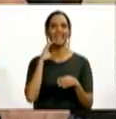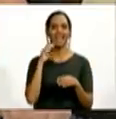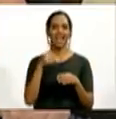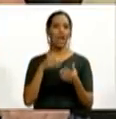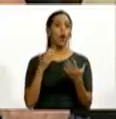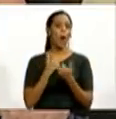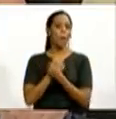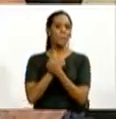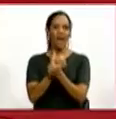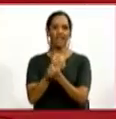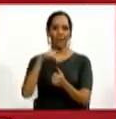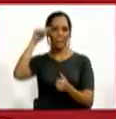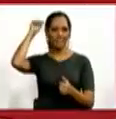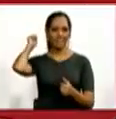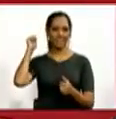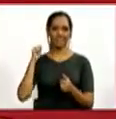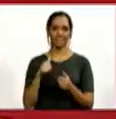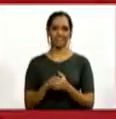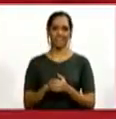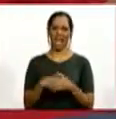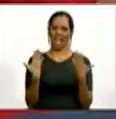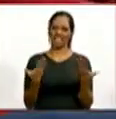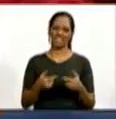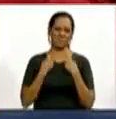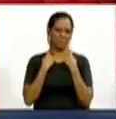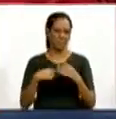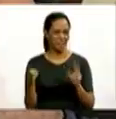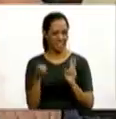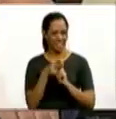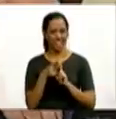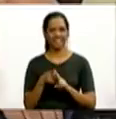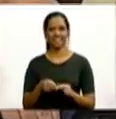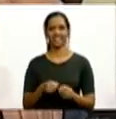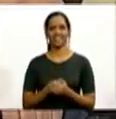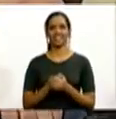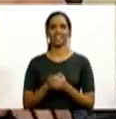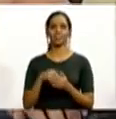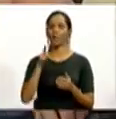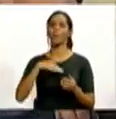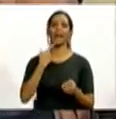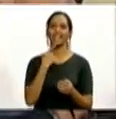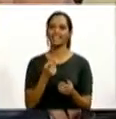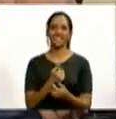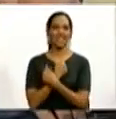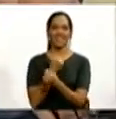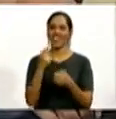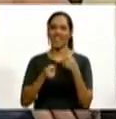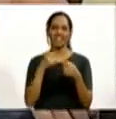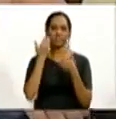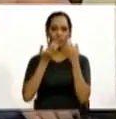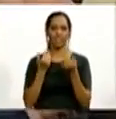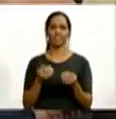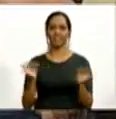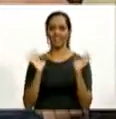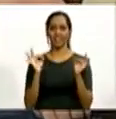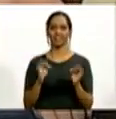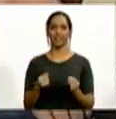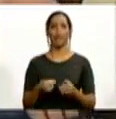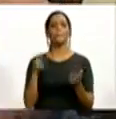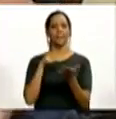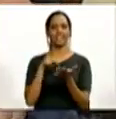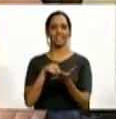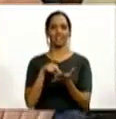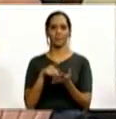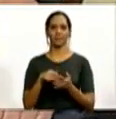Pacheco. Ay, se cayó el tiquete. Así que nada, no se cayó. Escribir ahí. En ese cena usted le puede decir halago y también le puede echar insultos. Así que nada, participe